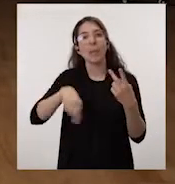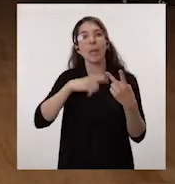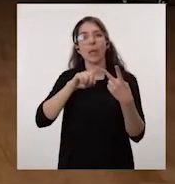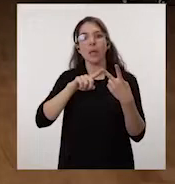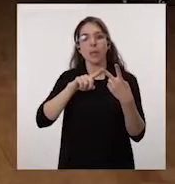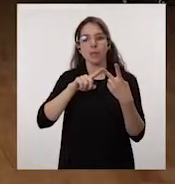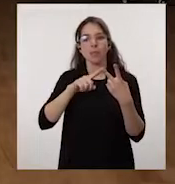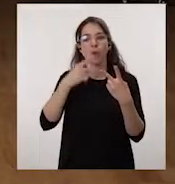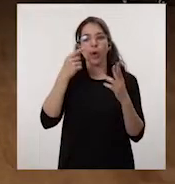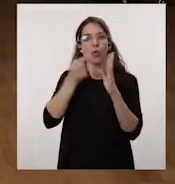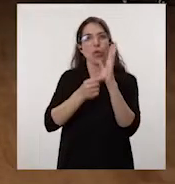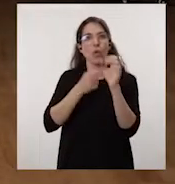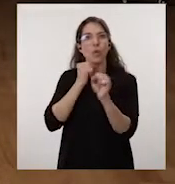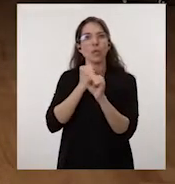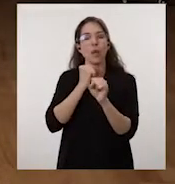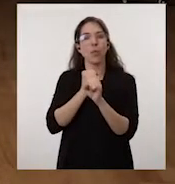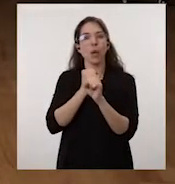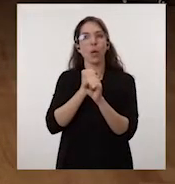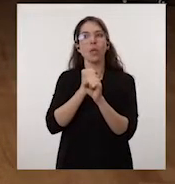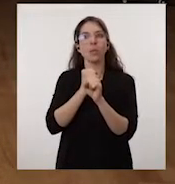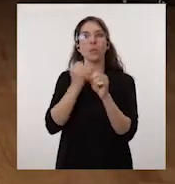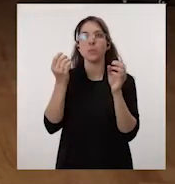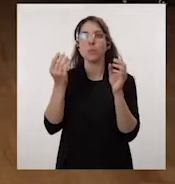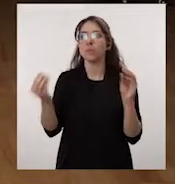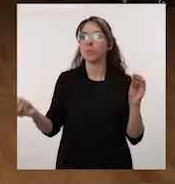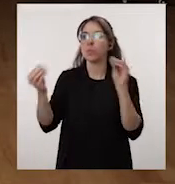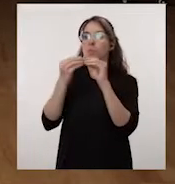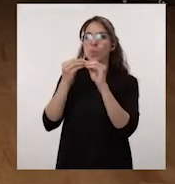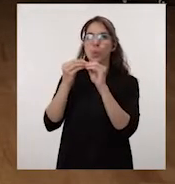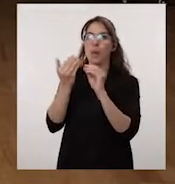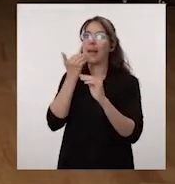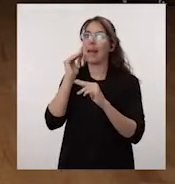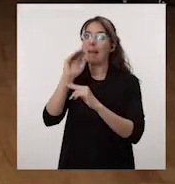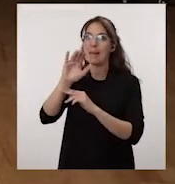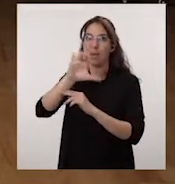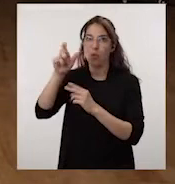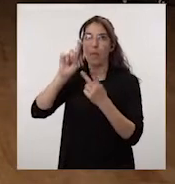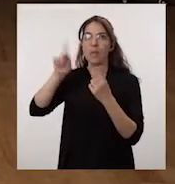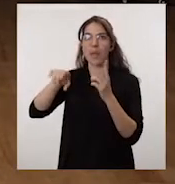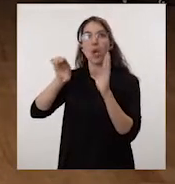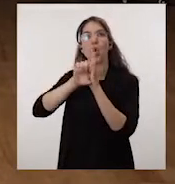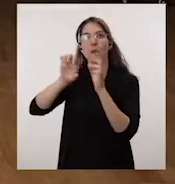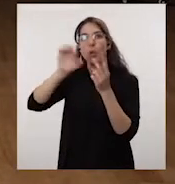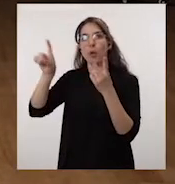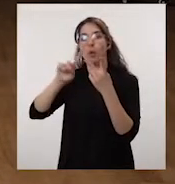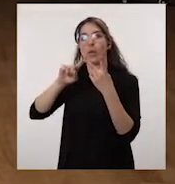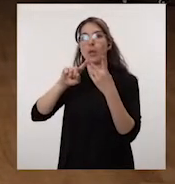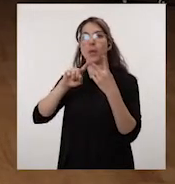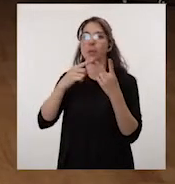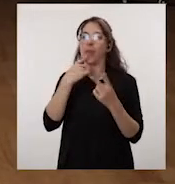también de asegurar que las condiciones laborales son acordes están alineadas con lo que dice la carta y el código europeo